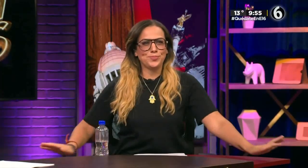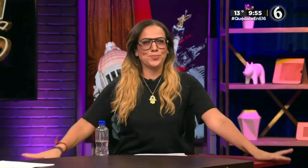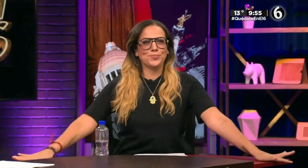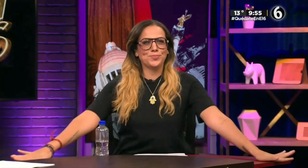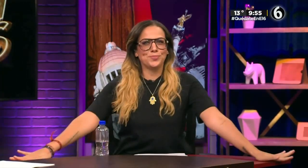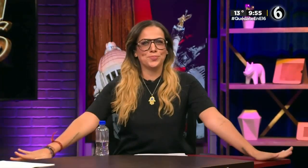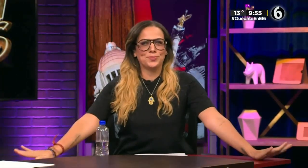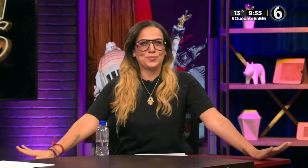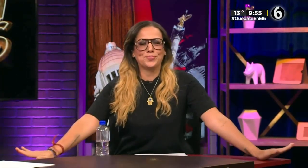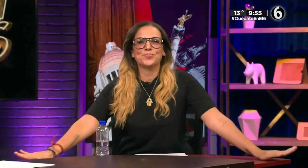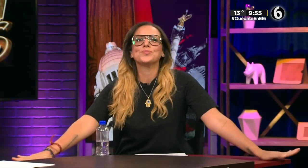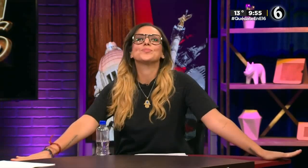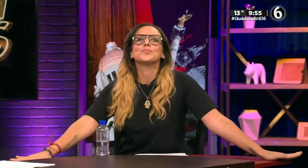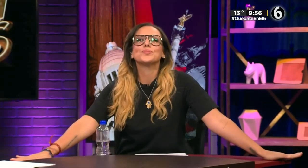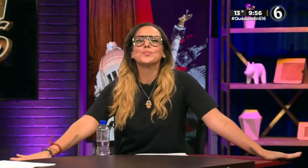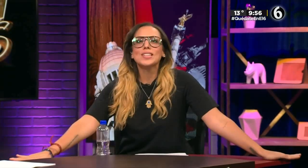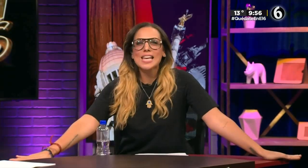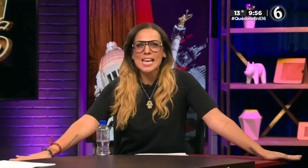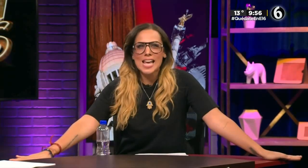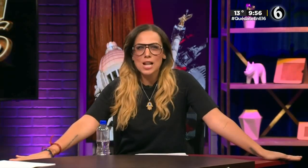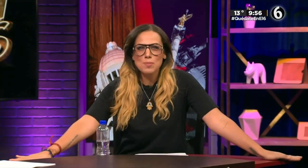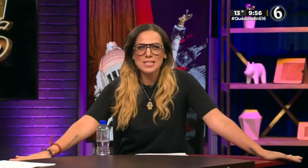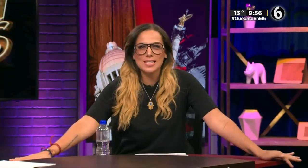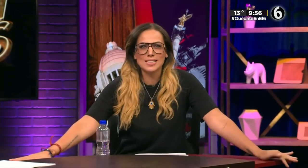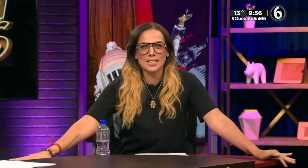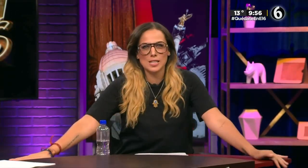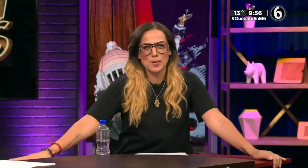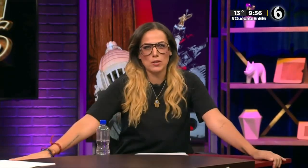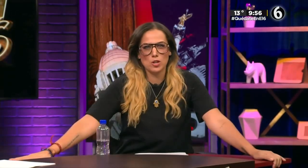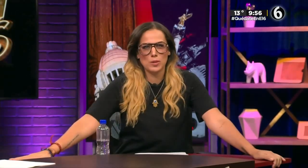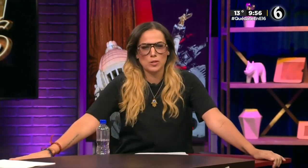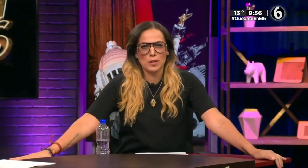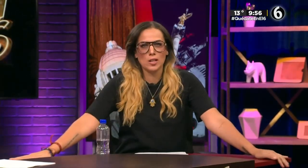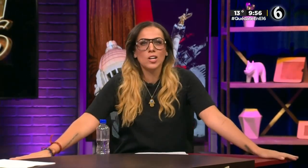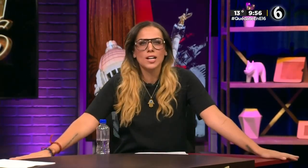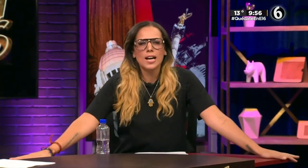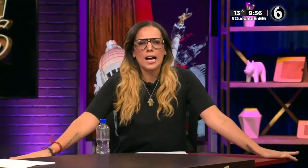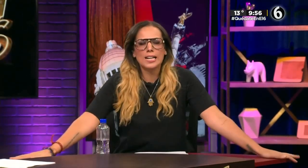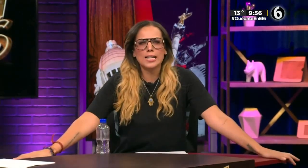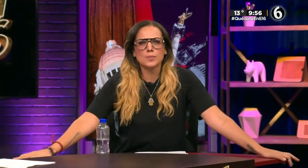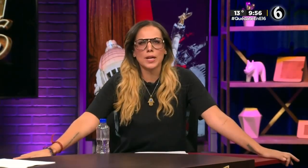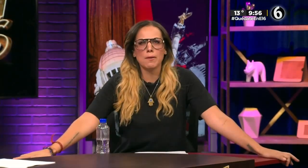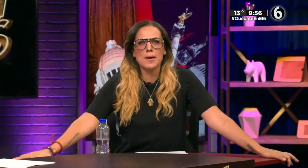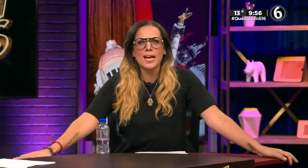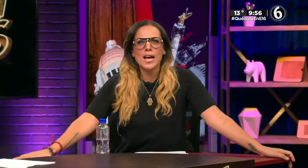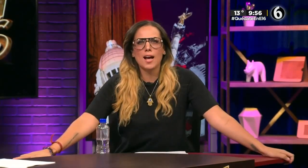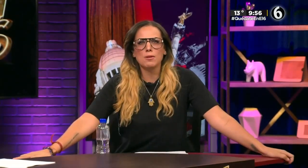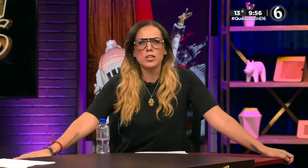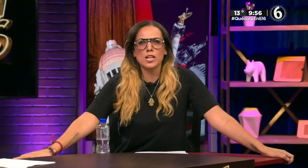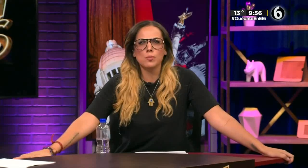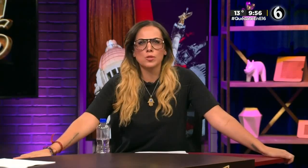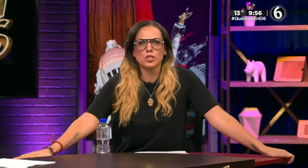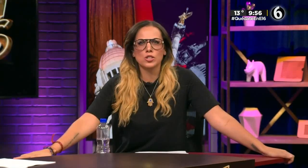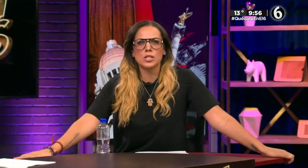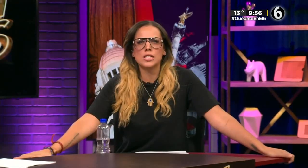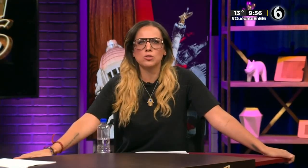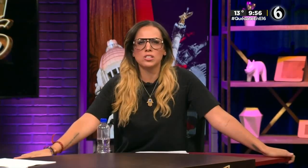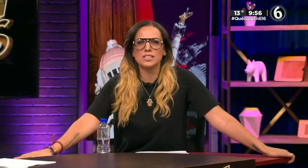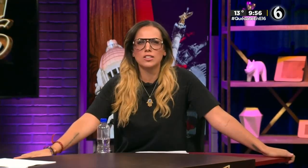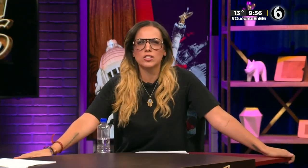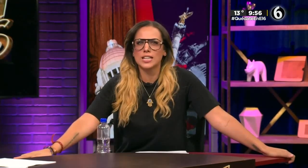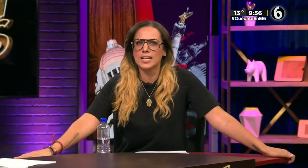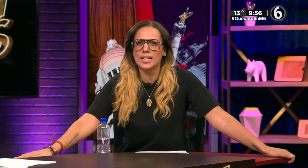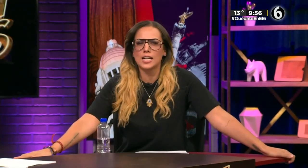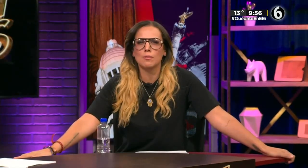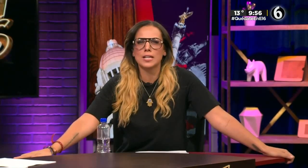Está clara la garganta. Marcela Lecuona. El presidente Andrés Manuel López Obrador, alias PGBB, habló de la oposición y